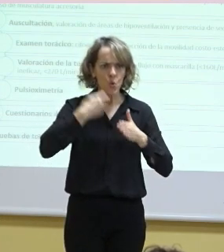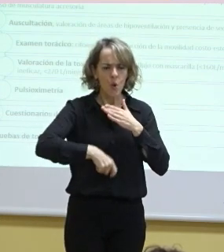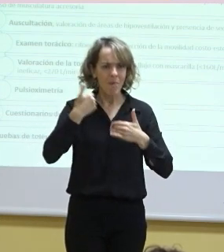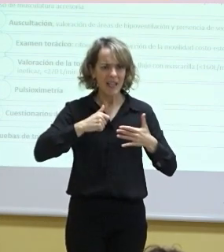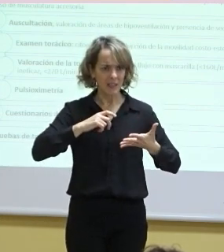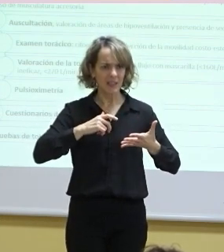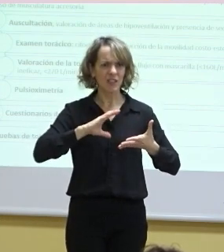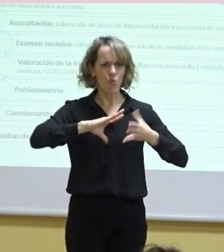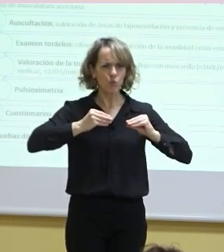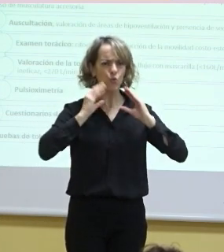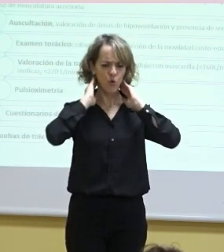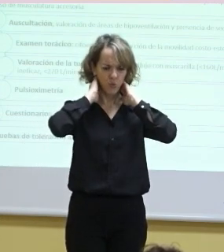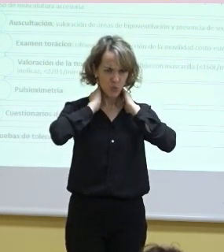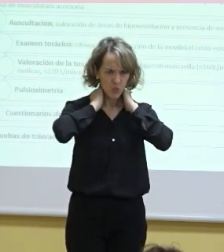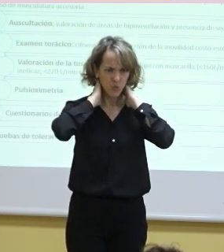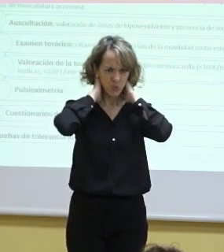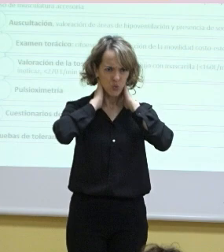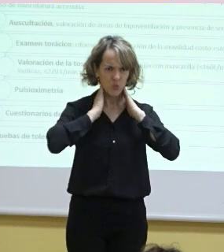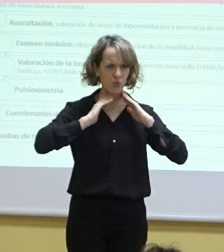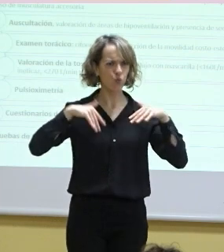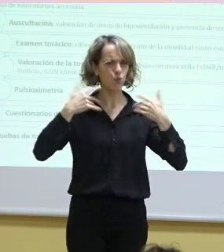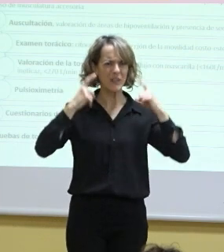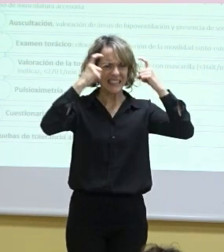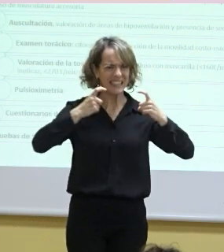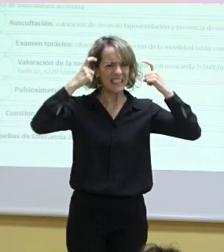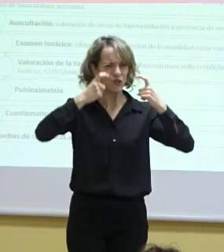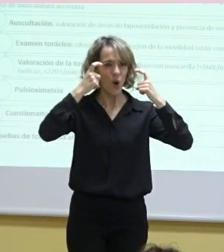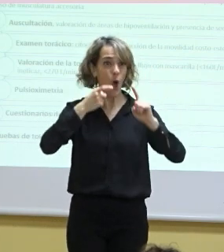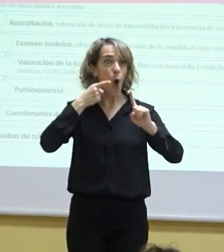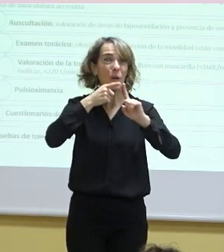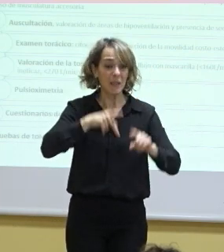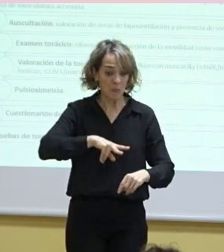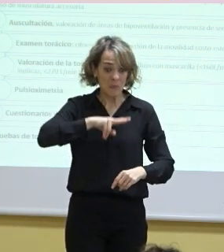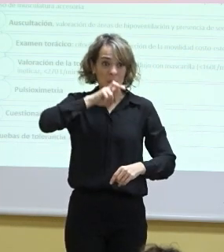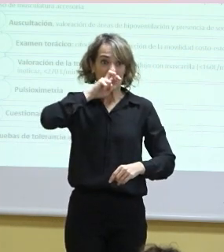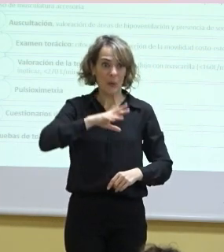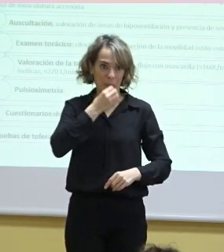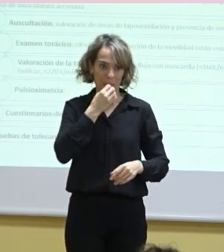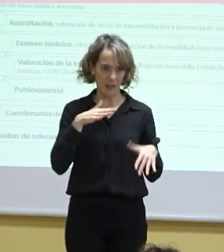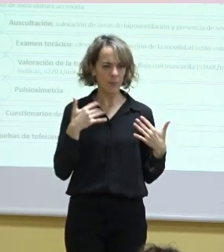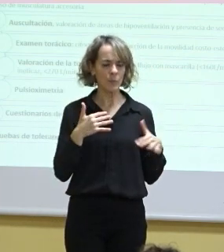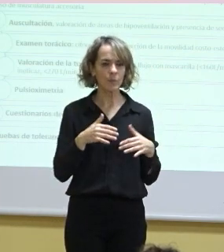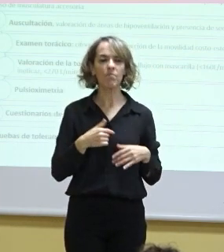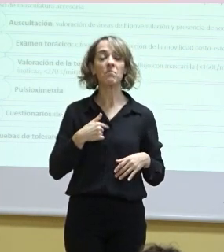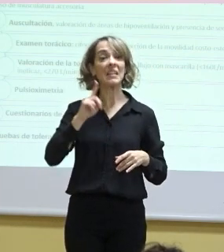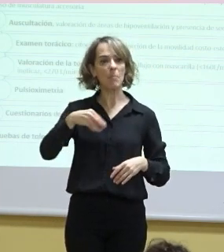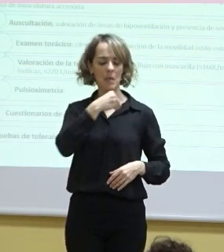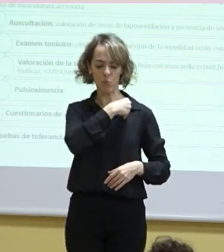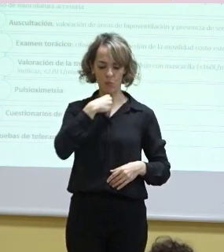musculatura del cuello trapecio para simplemente poder respirar. Realizamos una auscultación